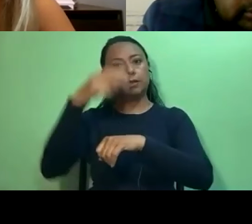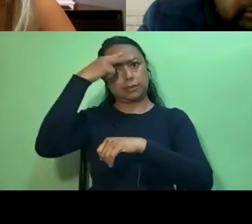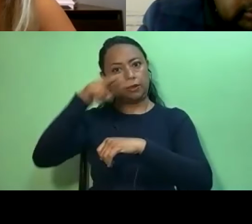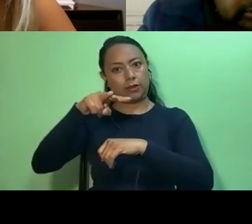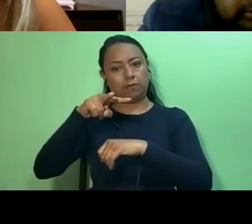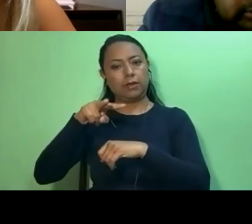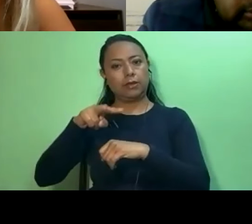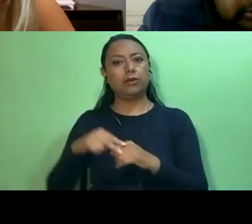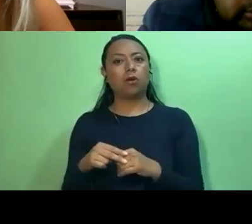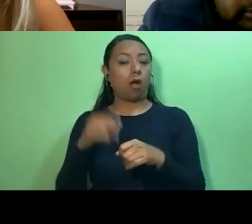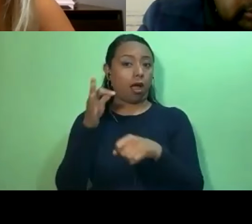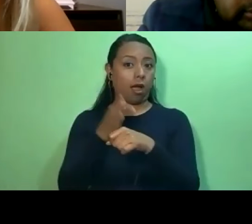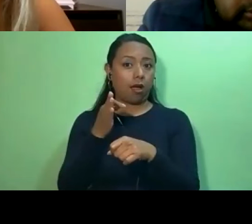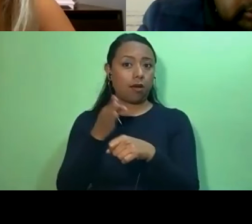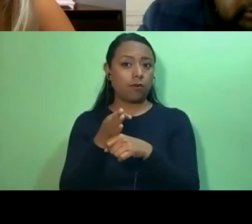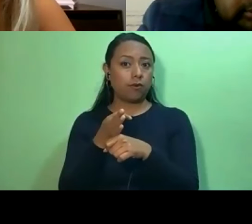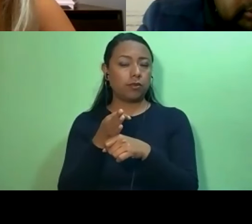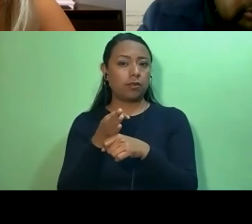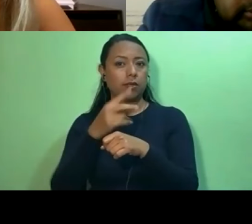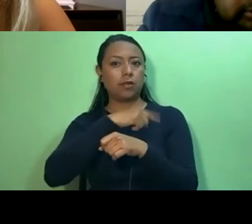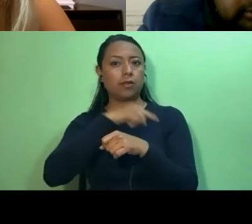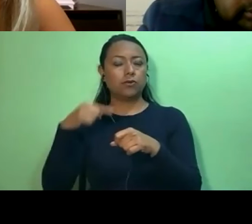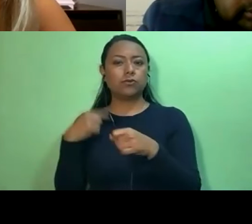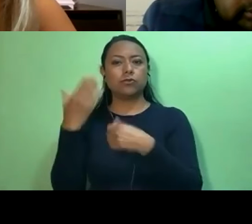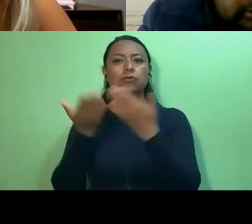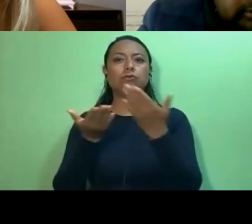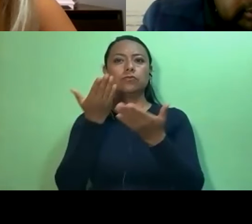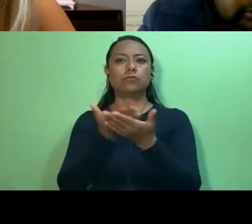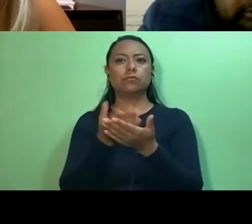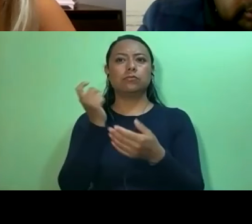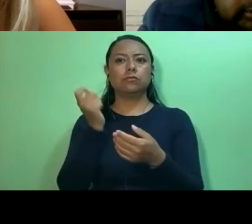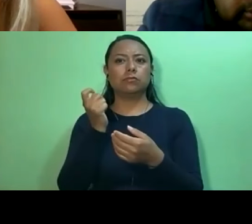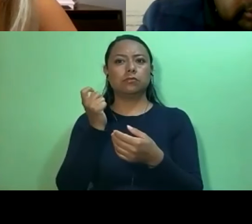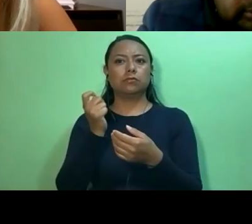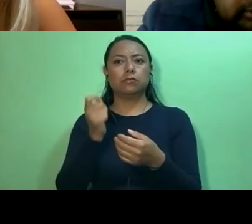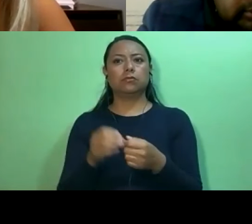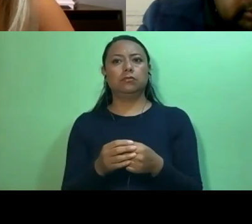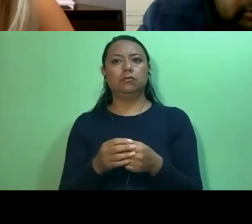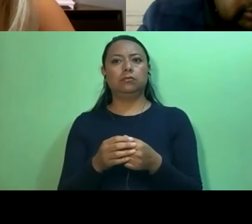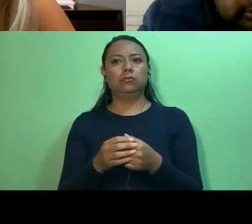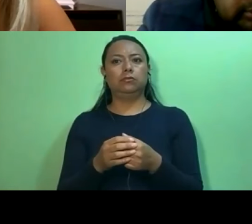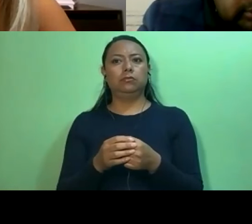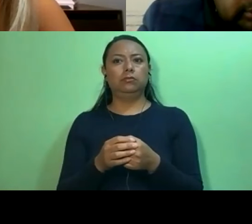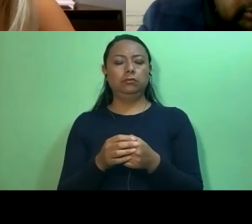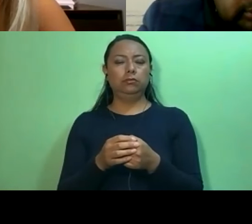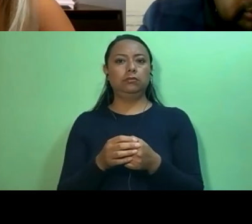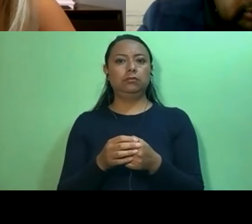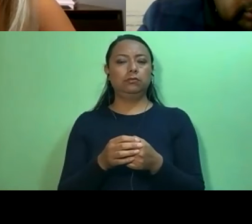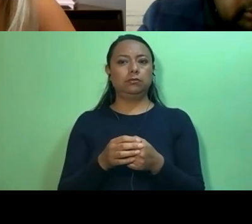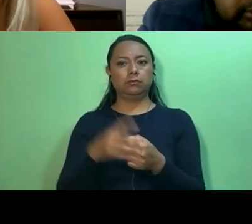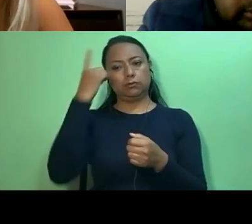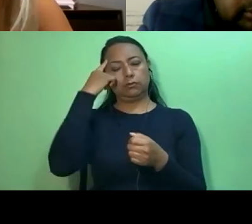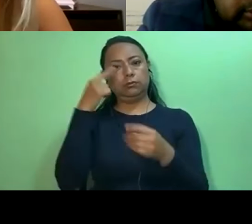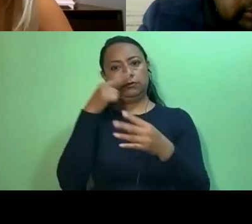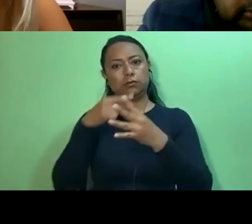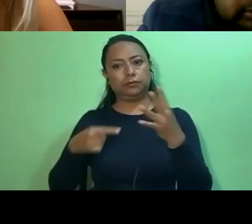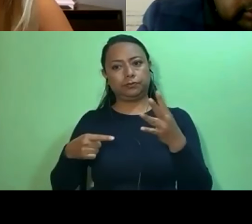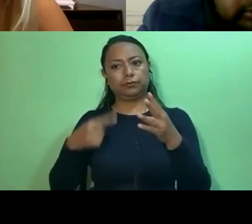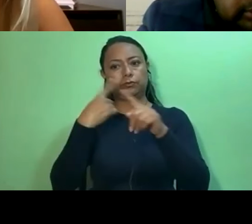Y ahorita lo que se propone, diputado, es mantener para efecto de referencia